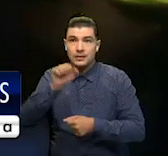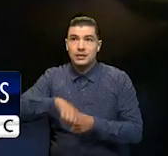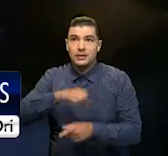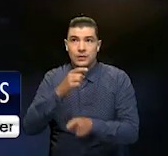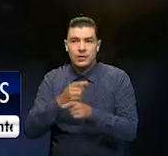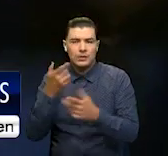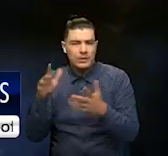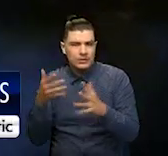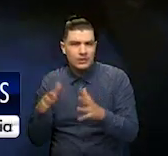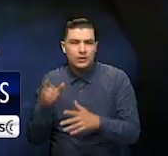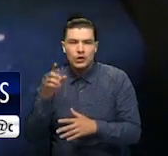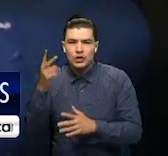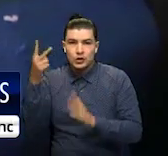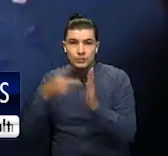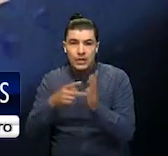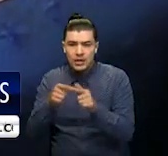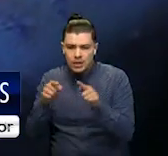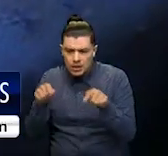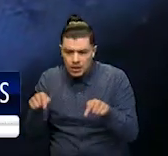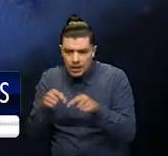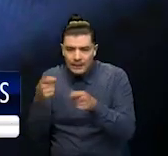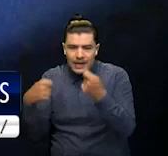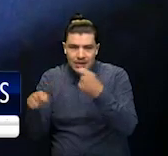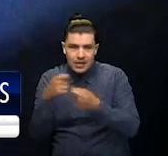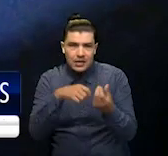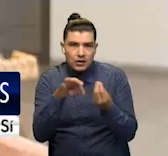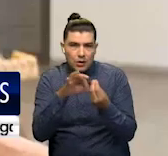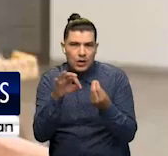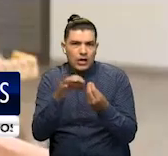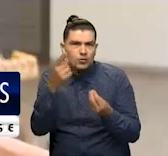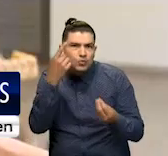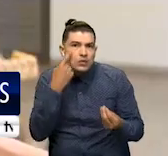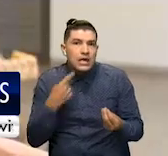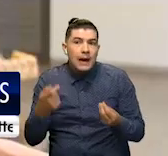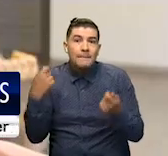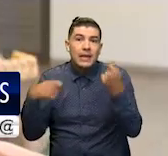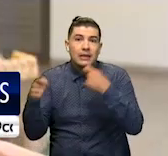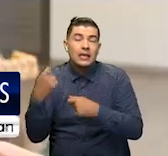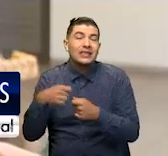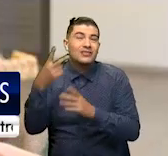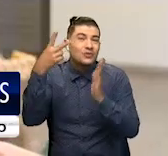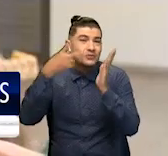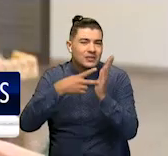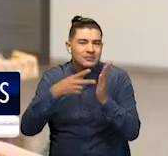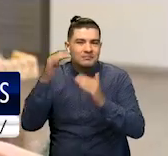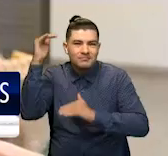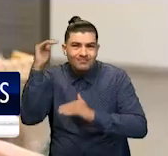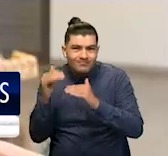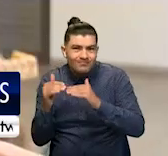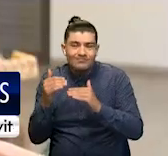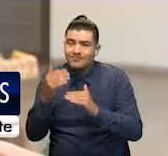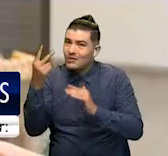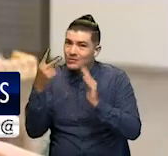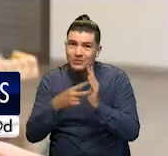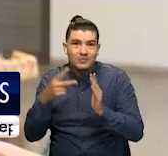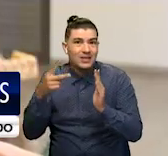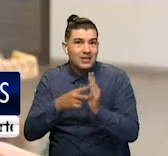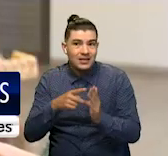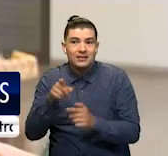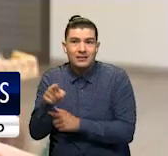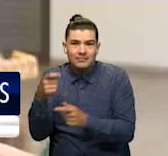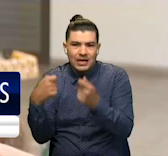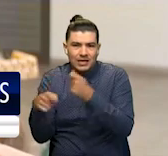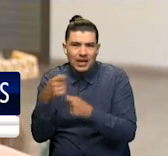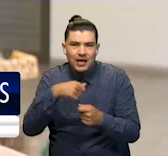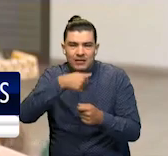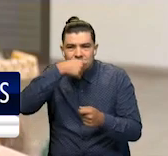más de 2.000 dosis diarias de varias sustancias alucinógenas. Diariamente expendían no menos de 2.000 dosis de